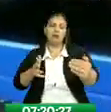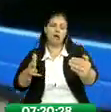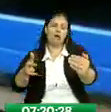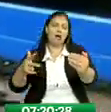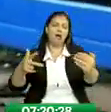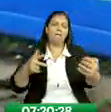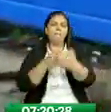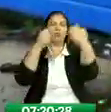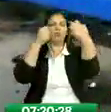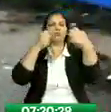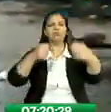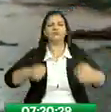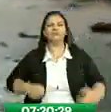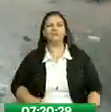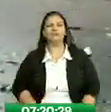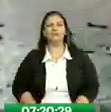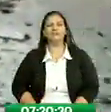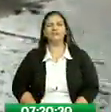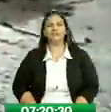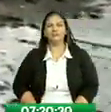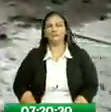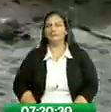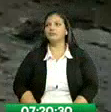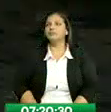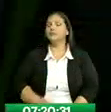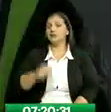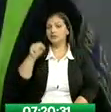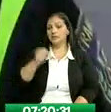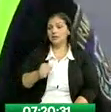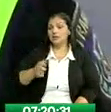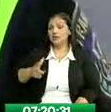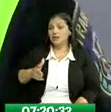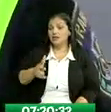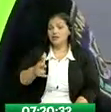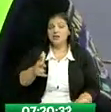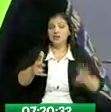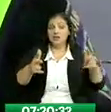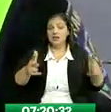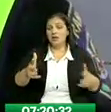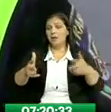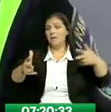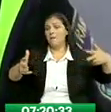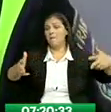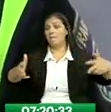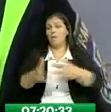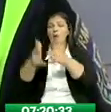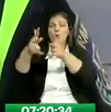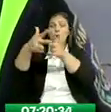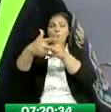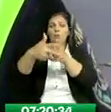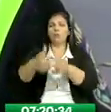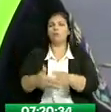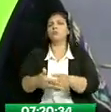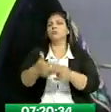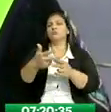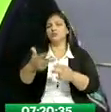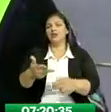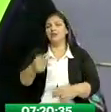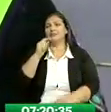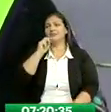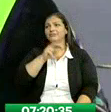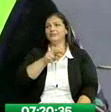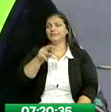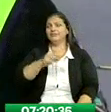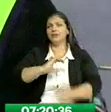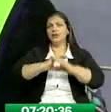Cuenca Sixig. Un choque lateral angular, 2 vehículos involucrados, un bus de la